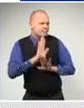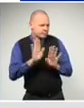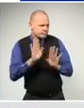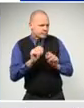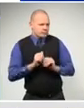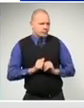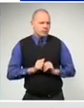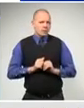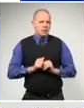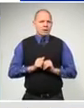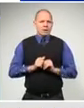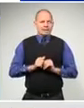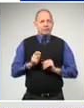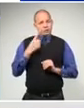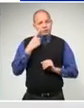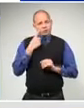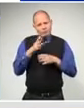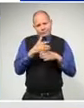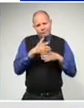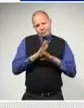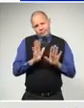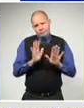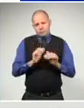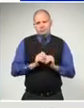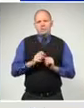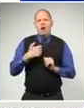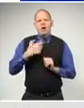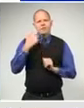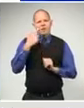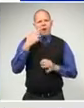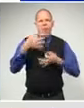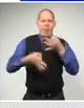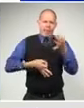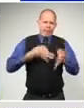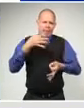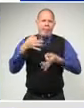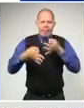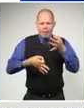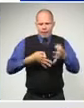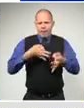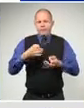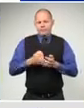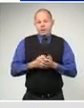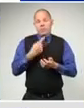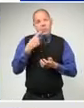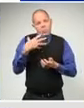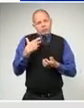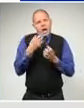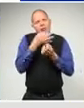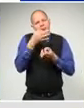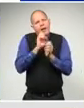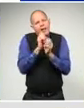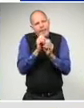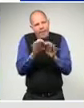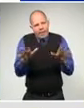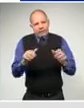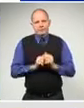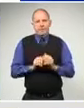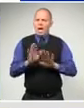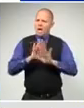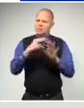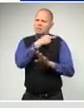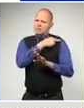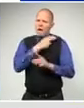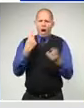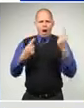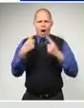saliendo por diferentes medios y que, no obstante, el esclarecimiento que han hecho las autoridades de